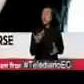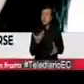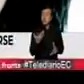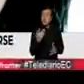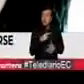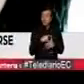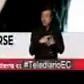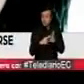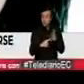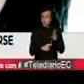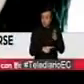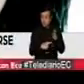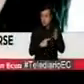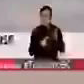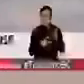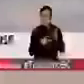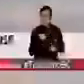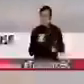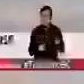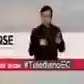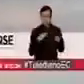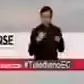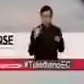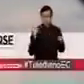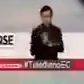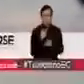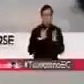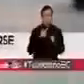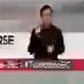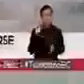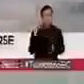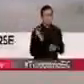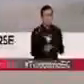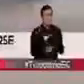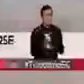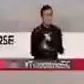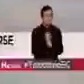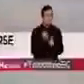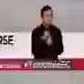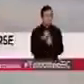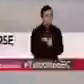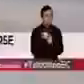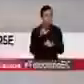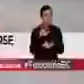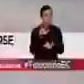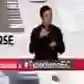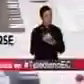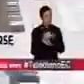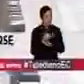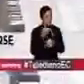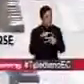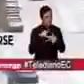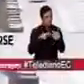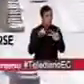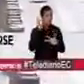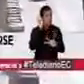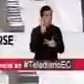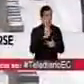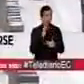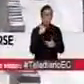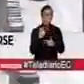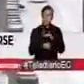cifras que se generan de manera normal ante esta realidad ha ido hace tres recomendaciones para que las mujeres puedan